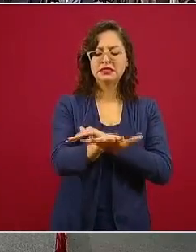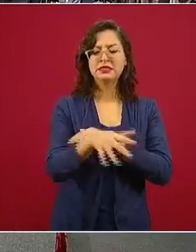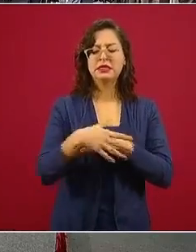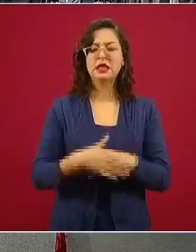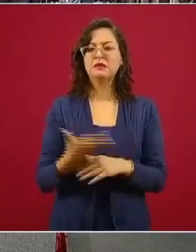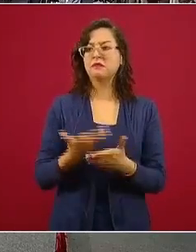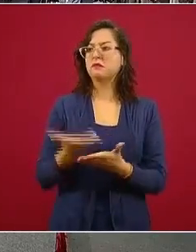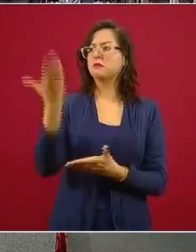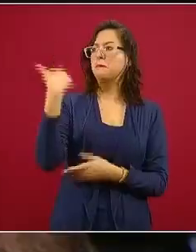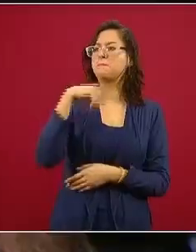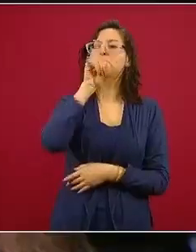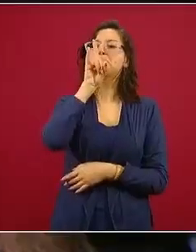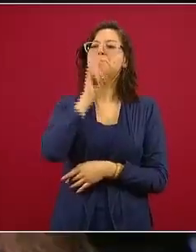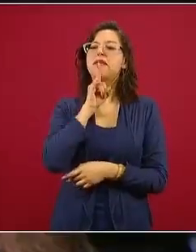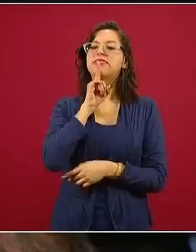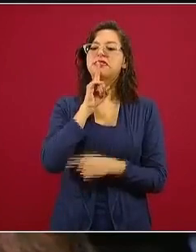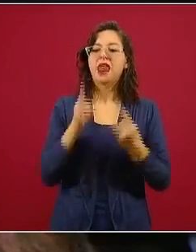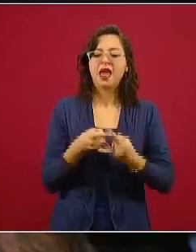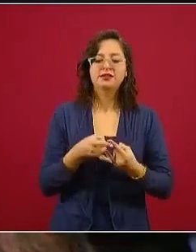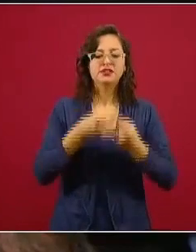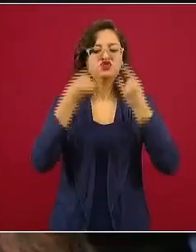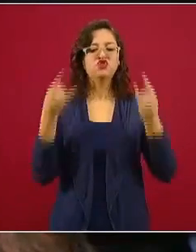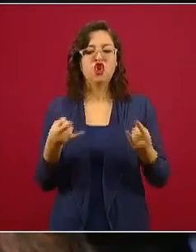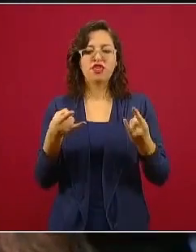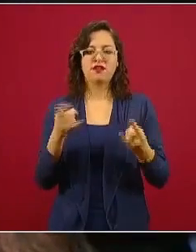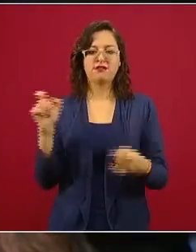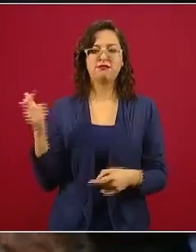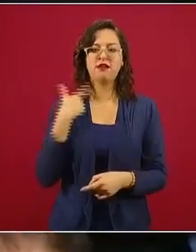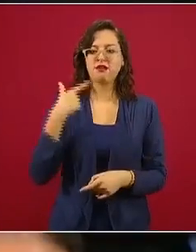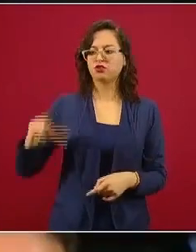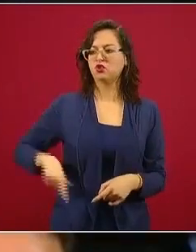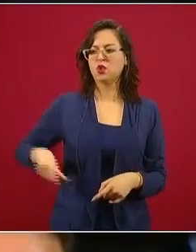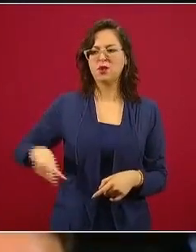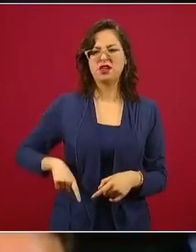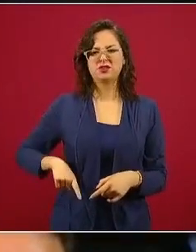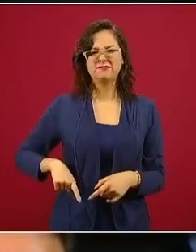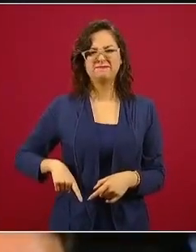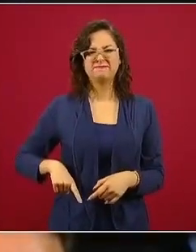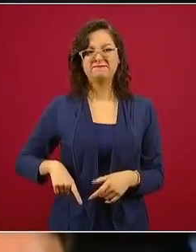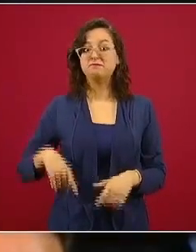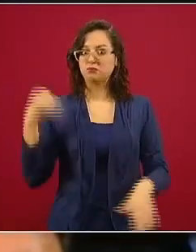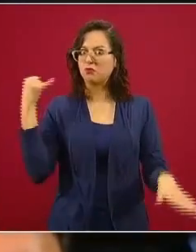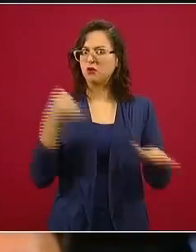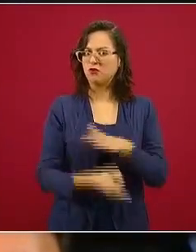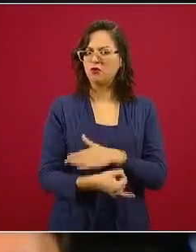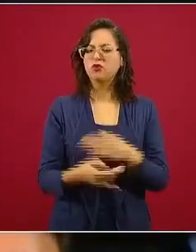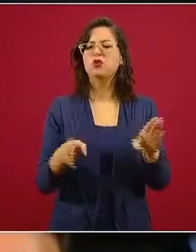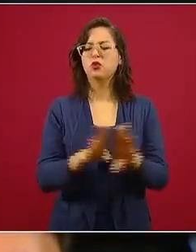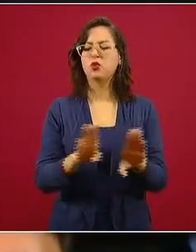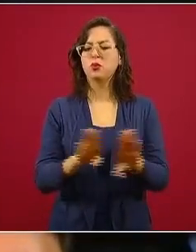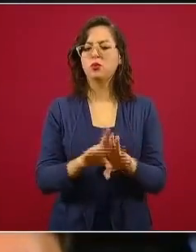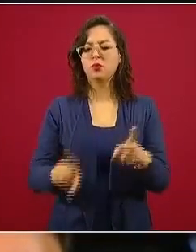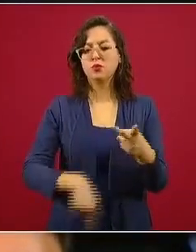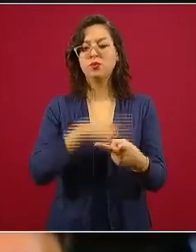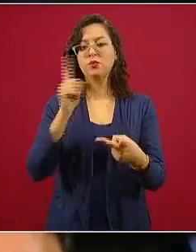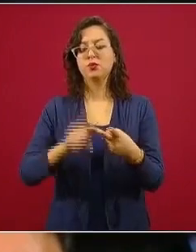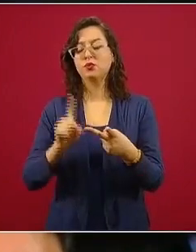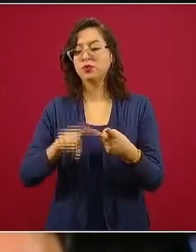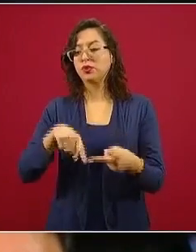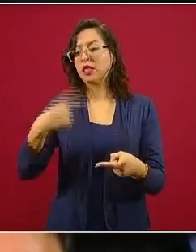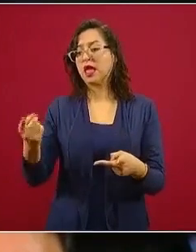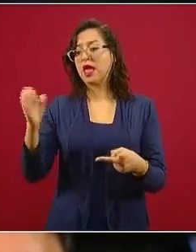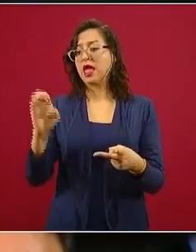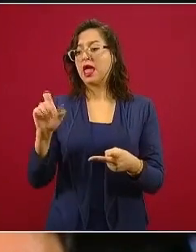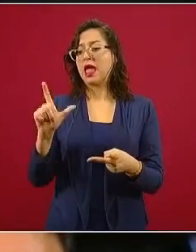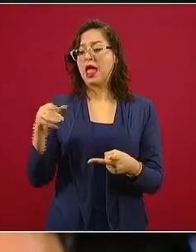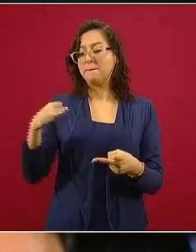histórica? ¿Y qué implicaciones políticas tiene que Emilio Lozoya, el exdirector de Pemex, finalmente haya